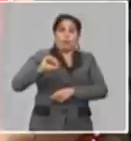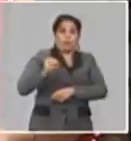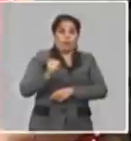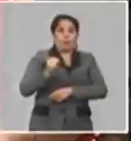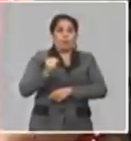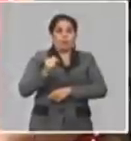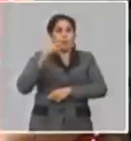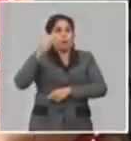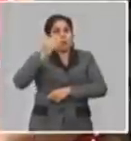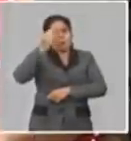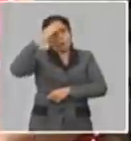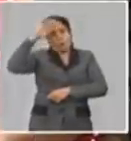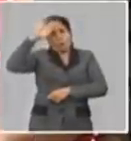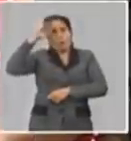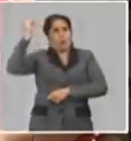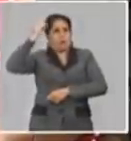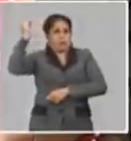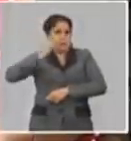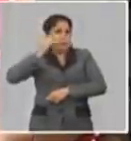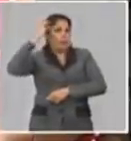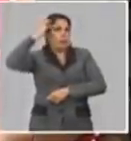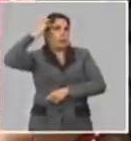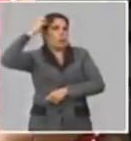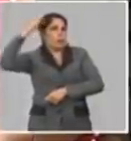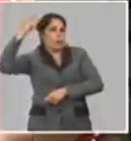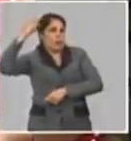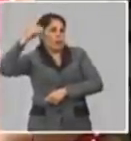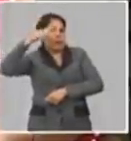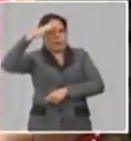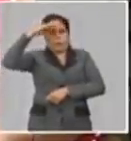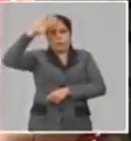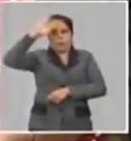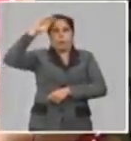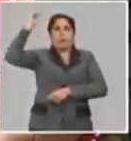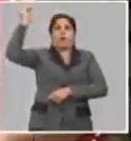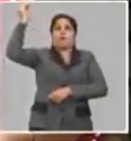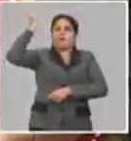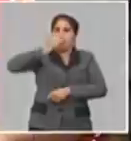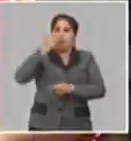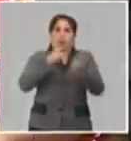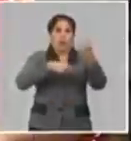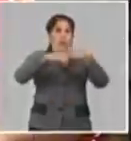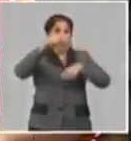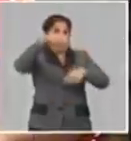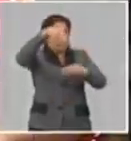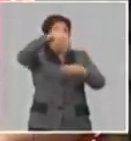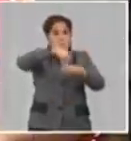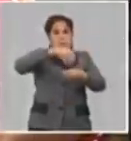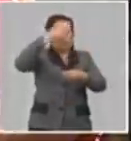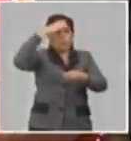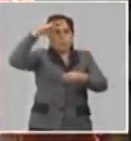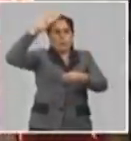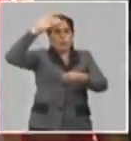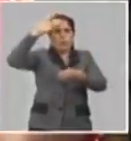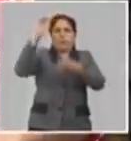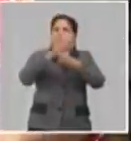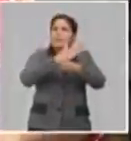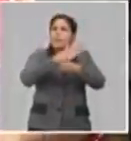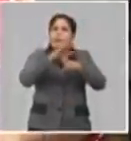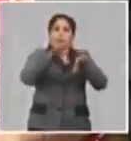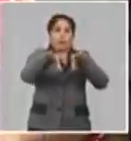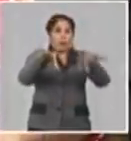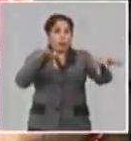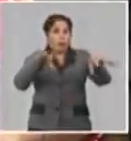pueblo conoce que el gobierno, el comercio interior, los diferentes